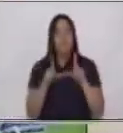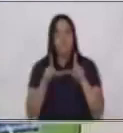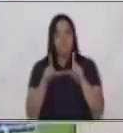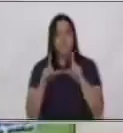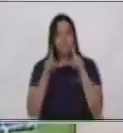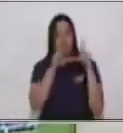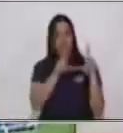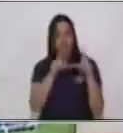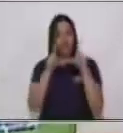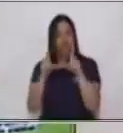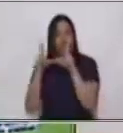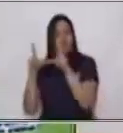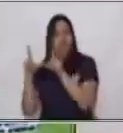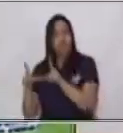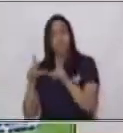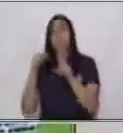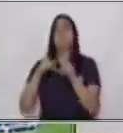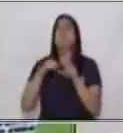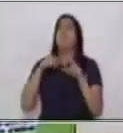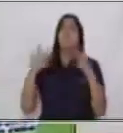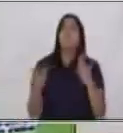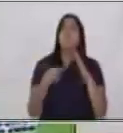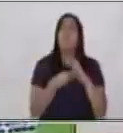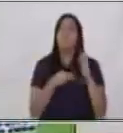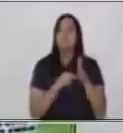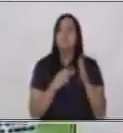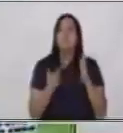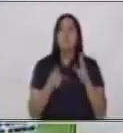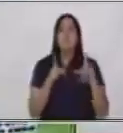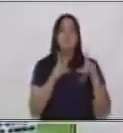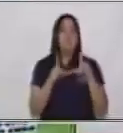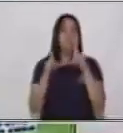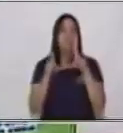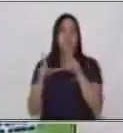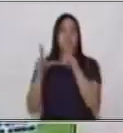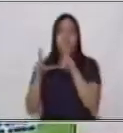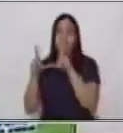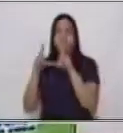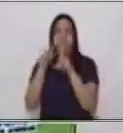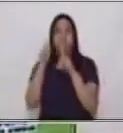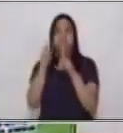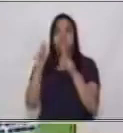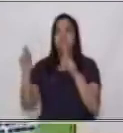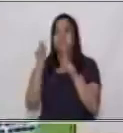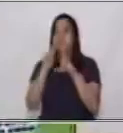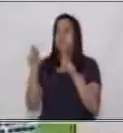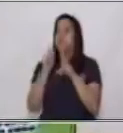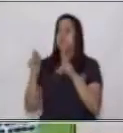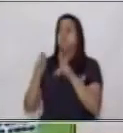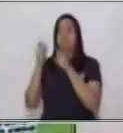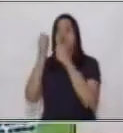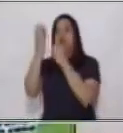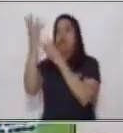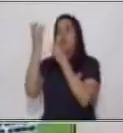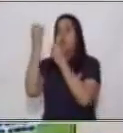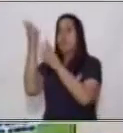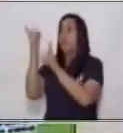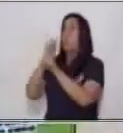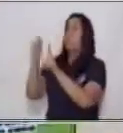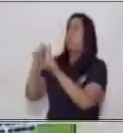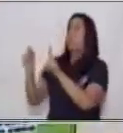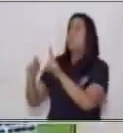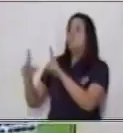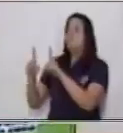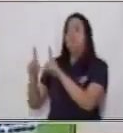fichas bibliográficas. ¿Qué vamos a hacer en estas fichas? Son tarjetas en las cuales vamos a ir anotando la información o los datos que